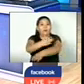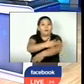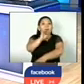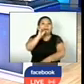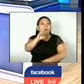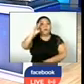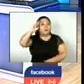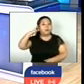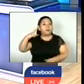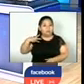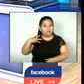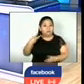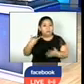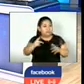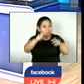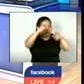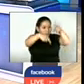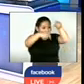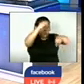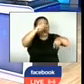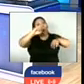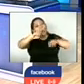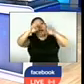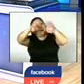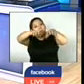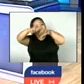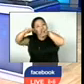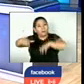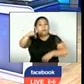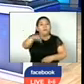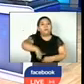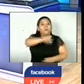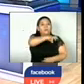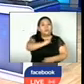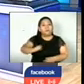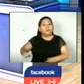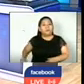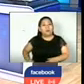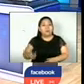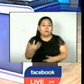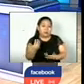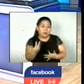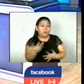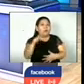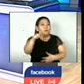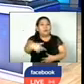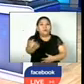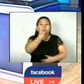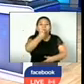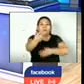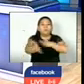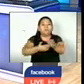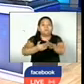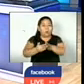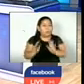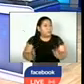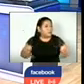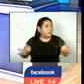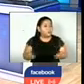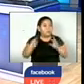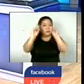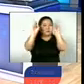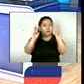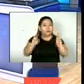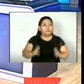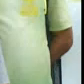estos chubascos van a estar afectando a buena parte del territorio nacional durante las próximas horas. Así comenzamos esta entrega informativa, vamos ahora a nuestros